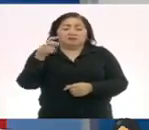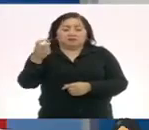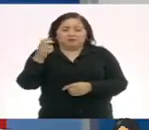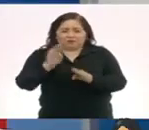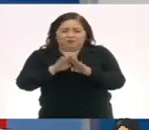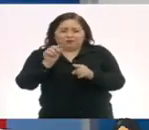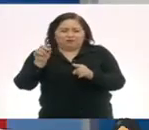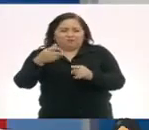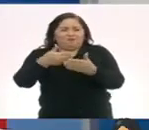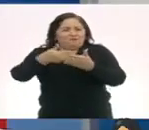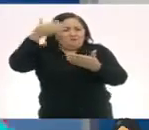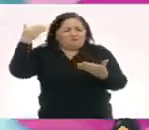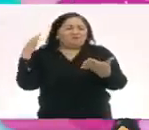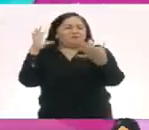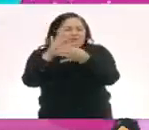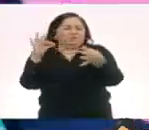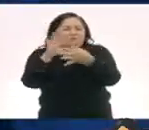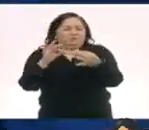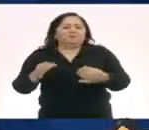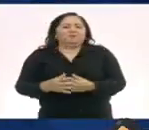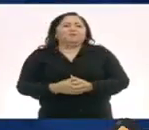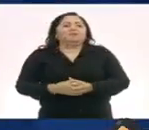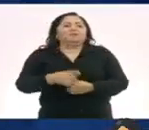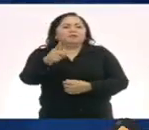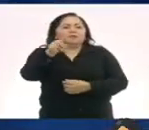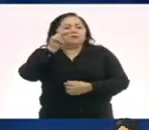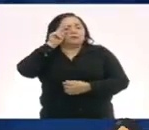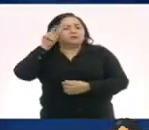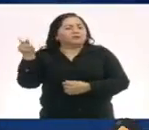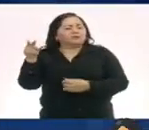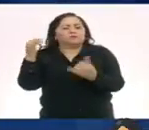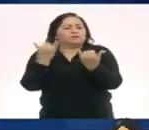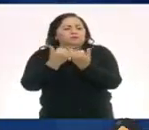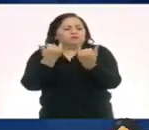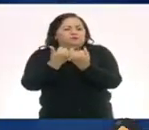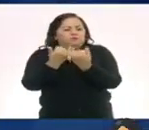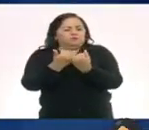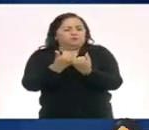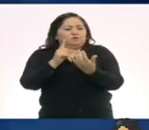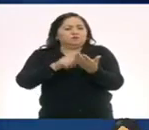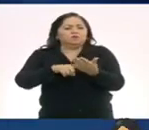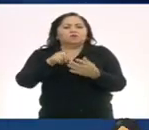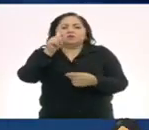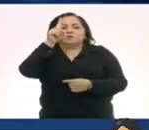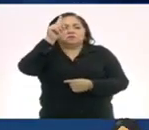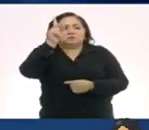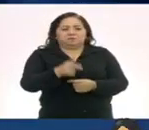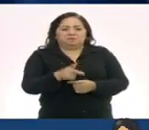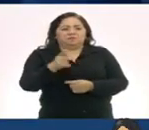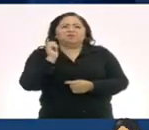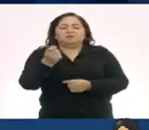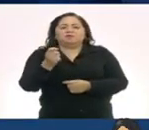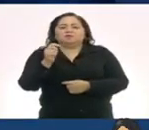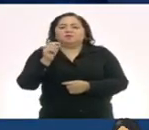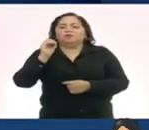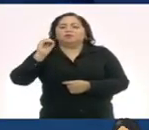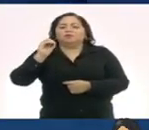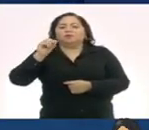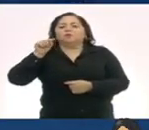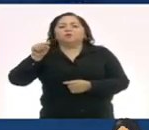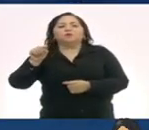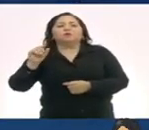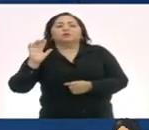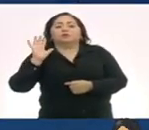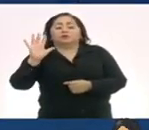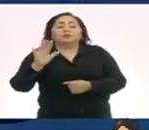hemos visto en desafíos anteriores. Así es. Ahorita ustedes están viendo, perdón, proyectado un medio que es igual a 0.5